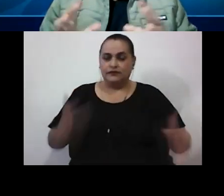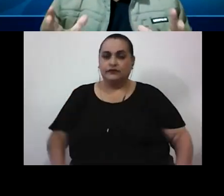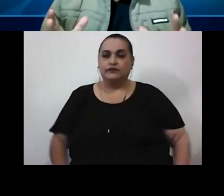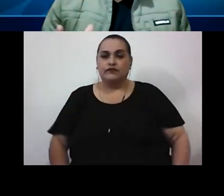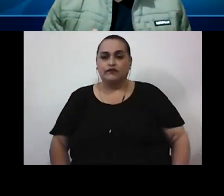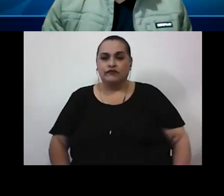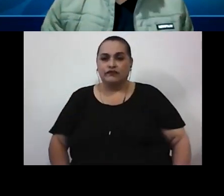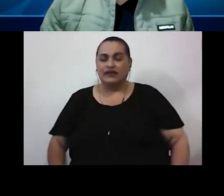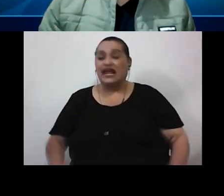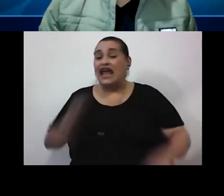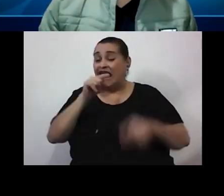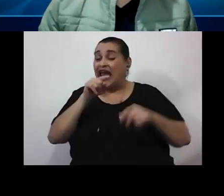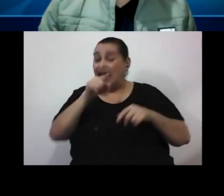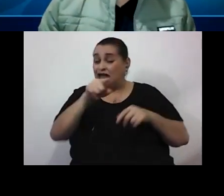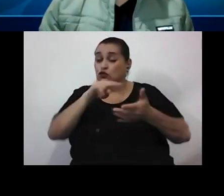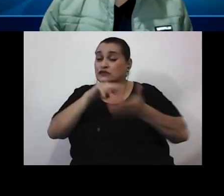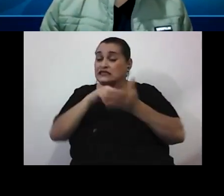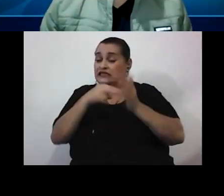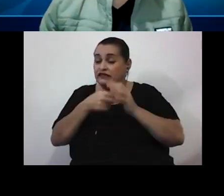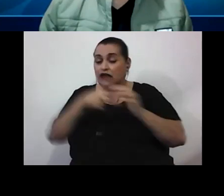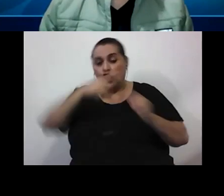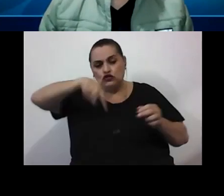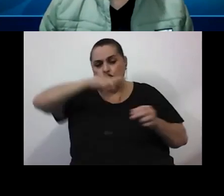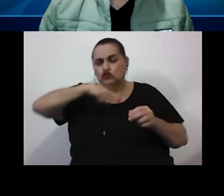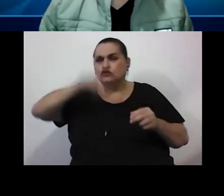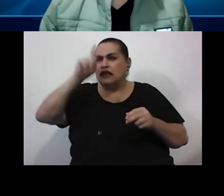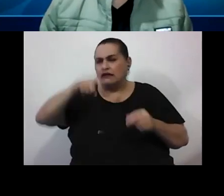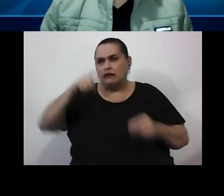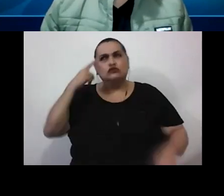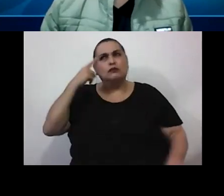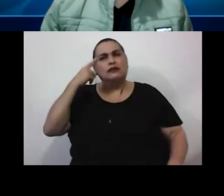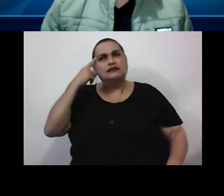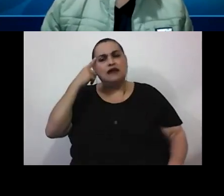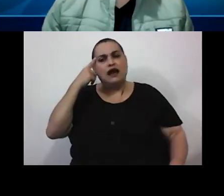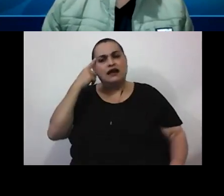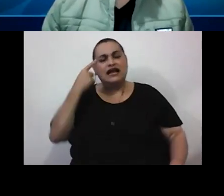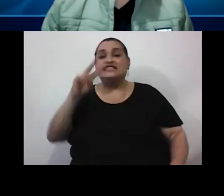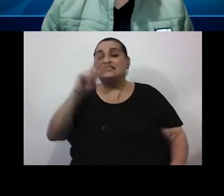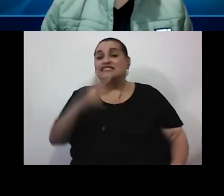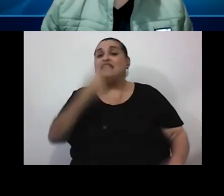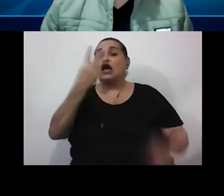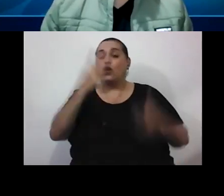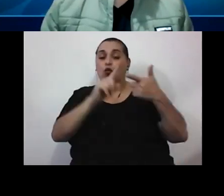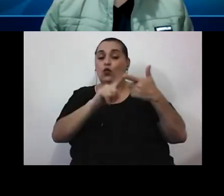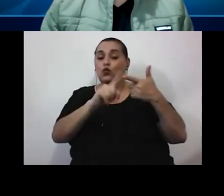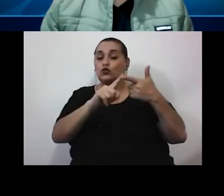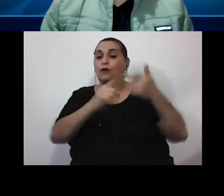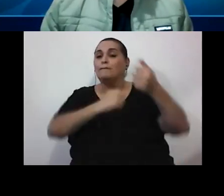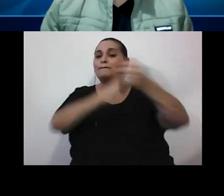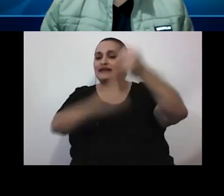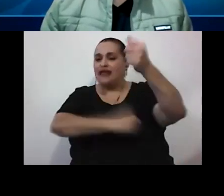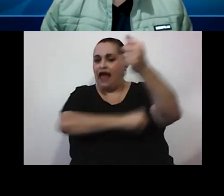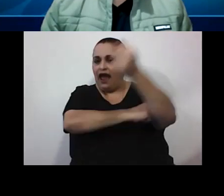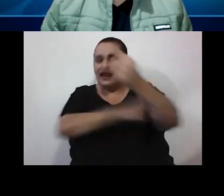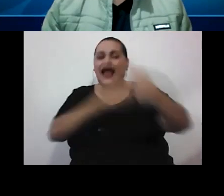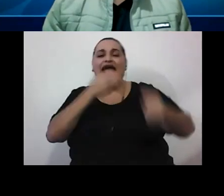Eso nos lleva entonces a la reflexión del segundo pilar, la calidez y la estructura.